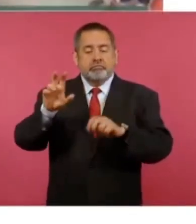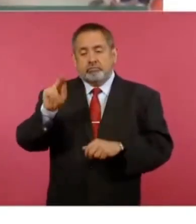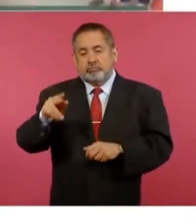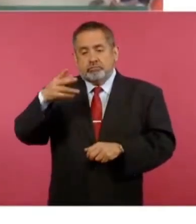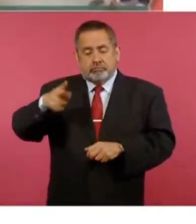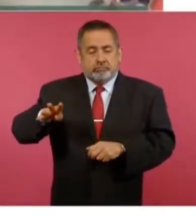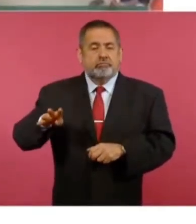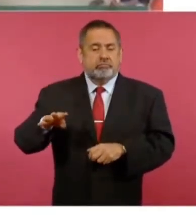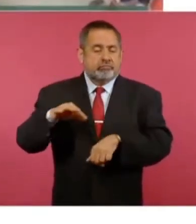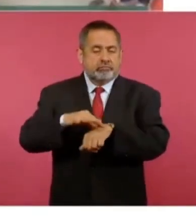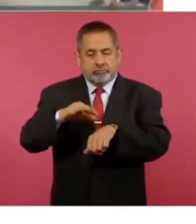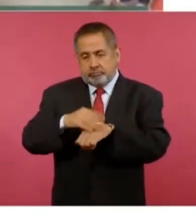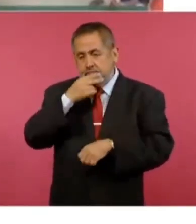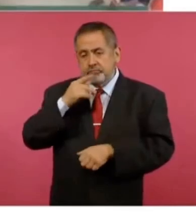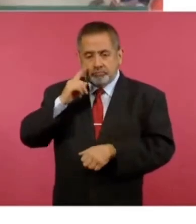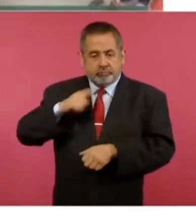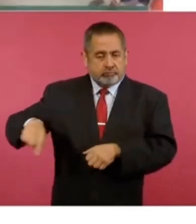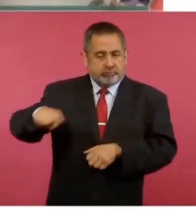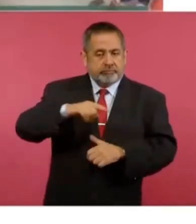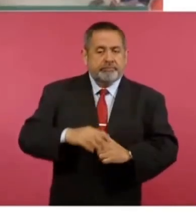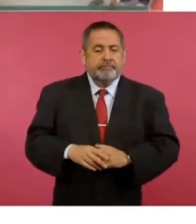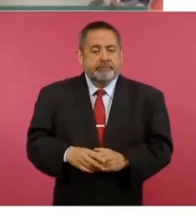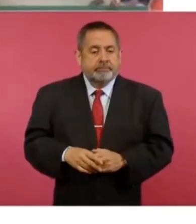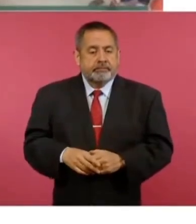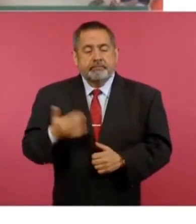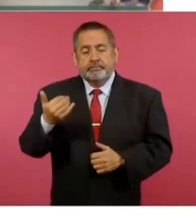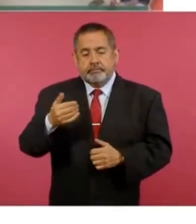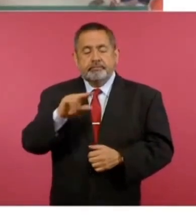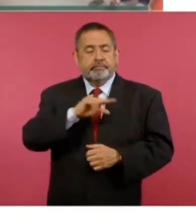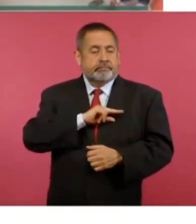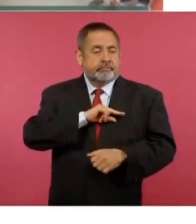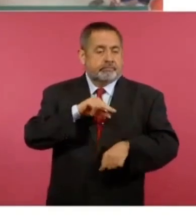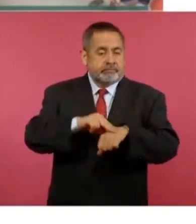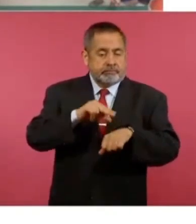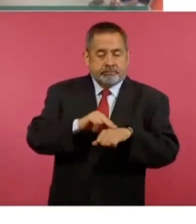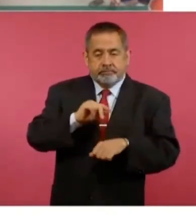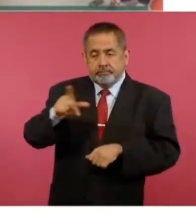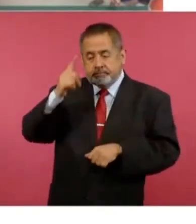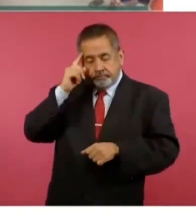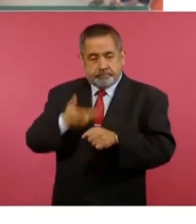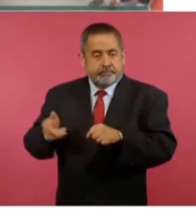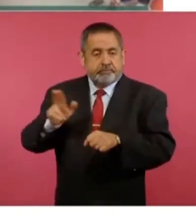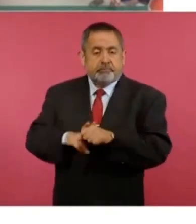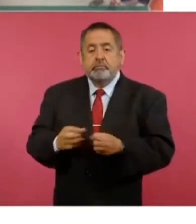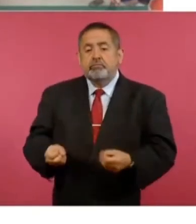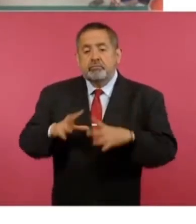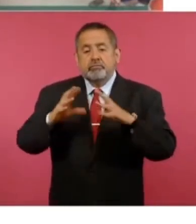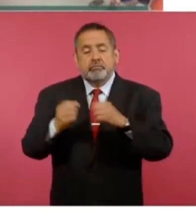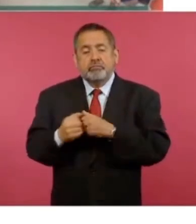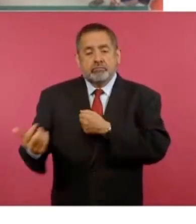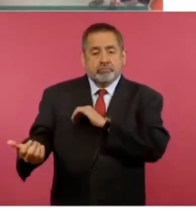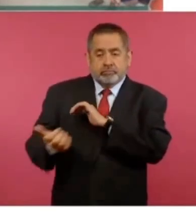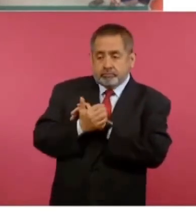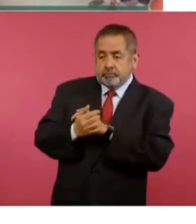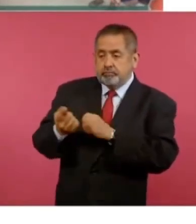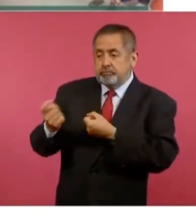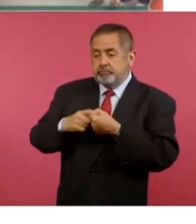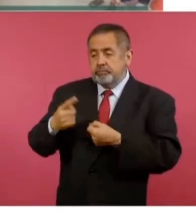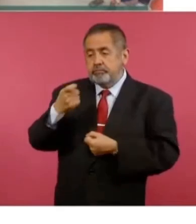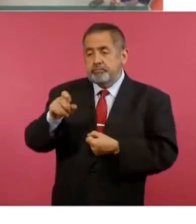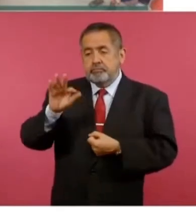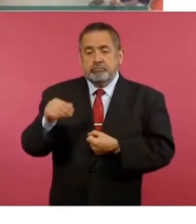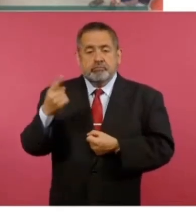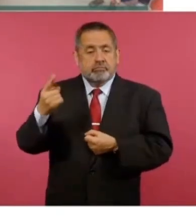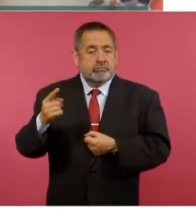1,789 médicas y médicos generales en Tabasco. Y en el caso de médicos especialistas para 11 hospitales se han registrado 141 especialistas